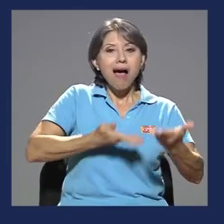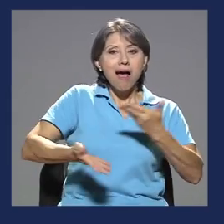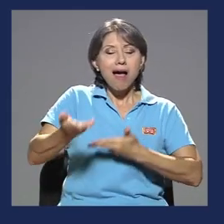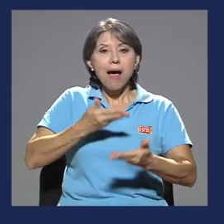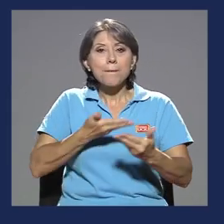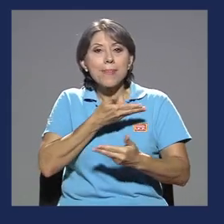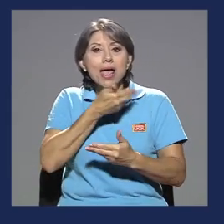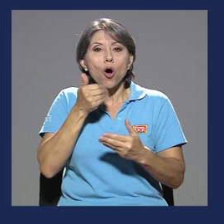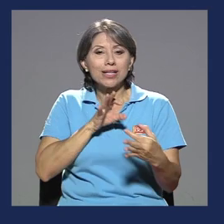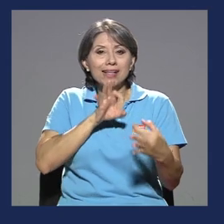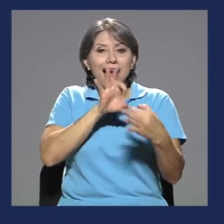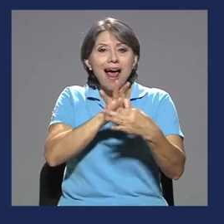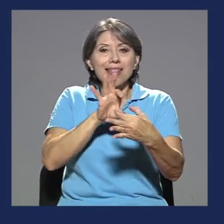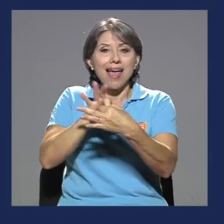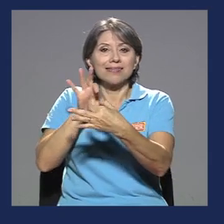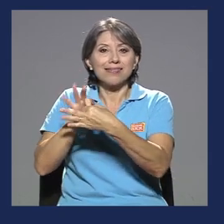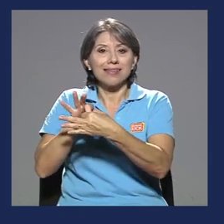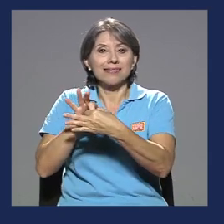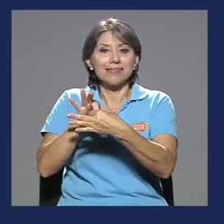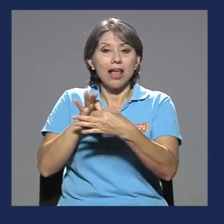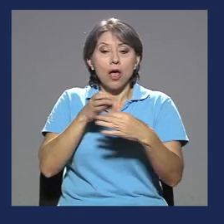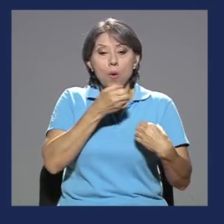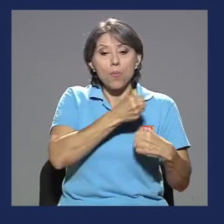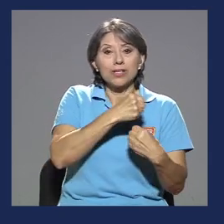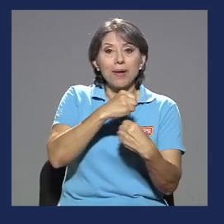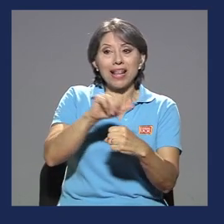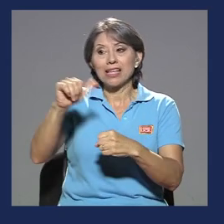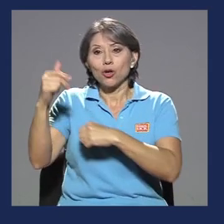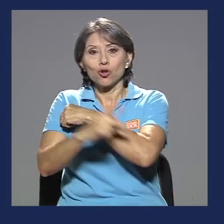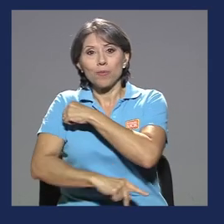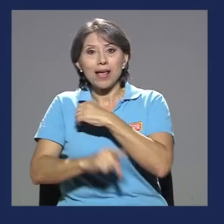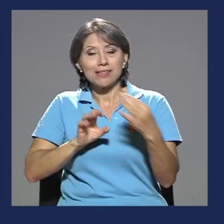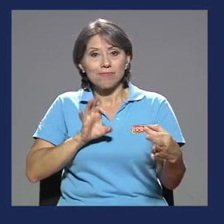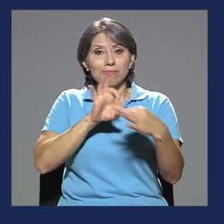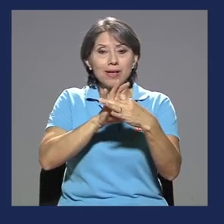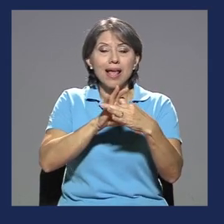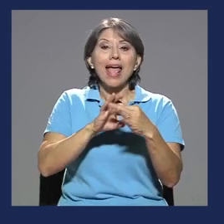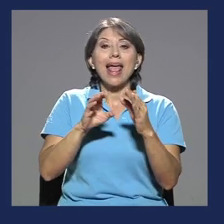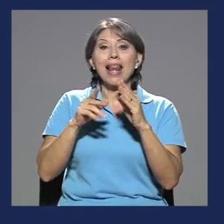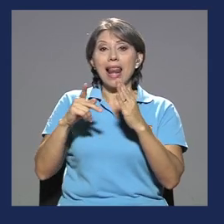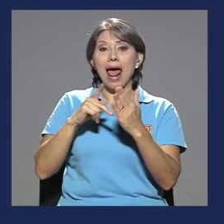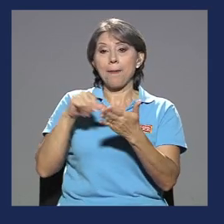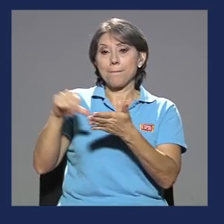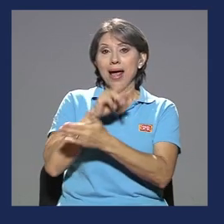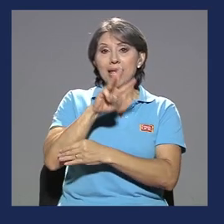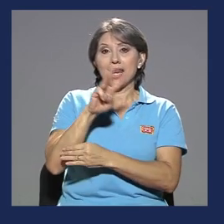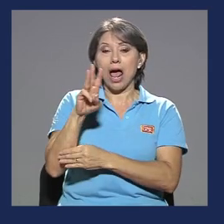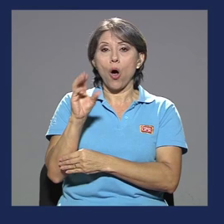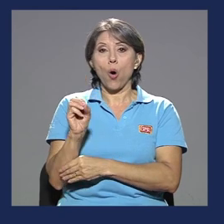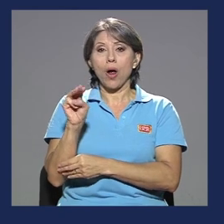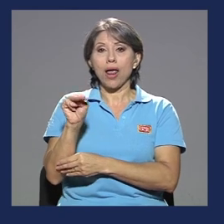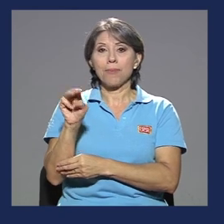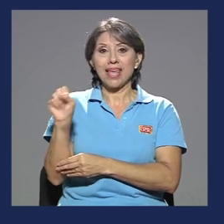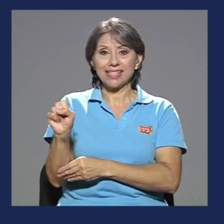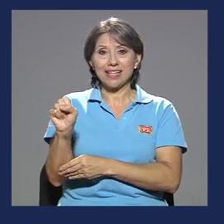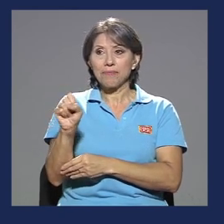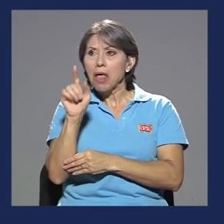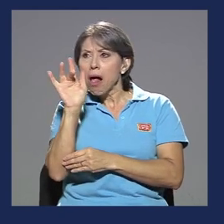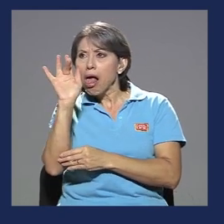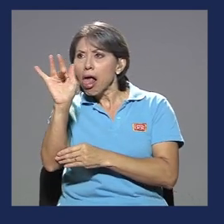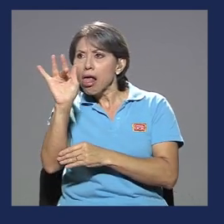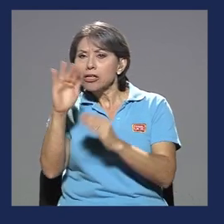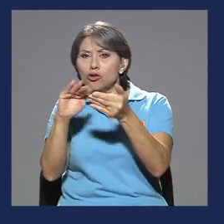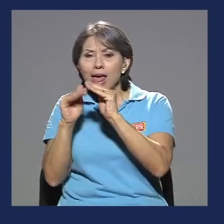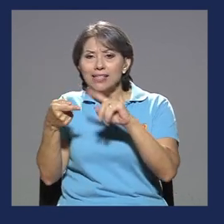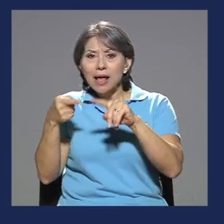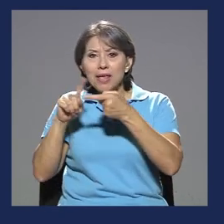mejores alianzas entre municipalidades de otros países en la página de la ms ahí la sección de ciudades amigables